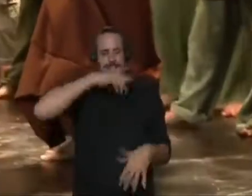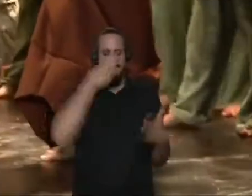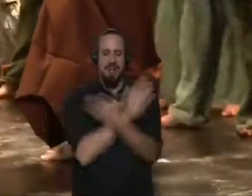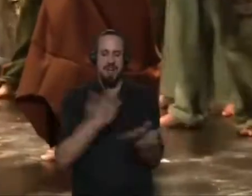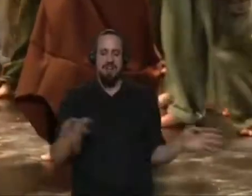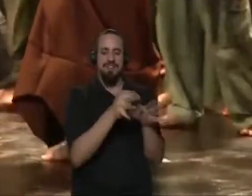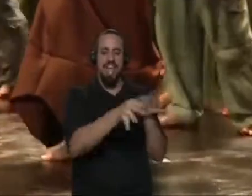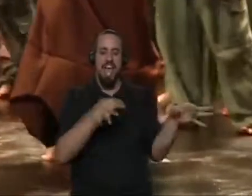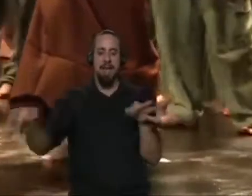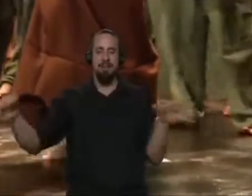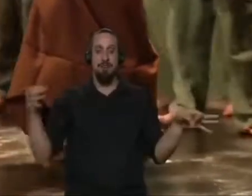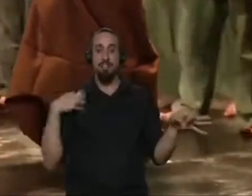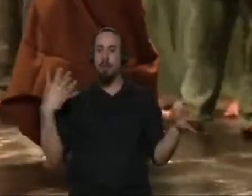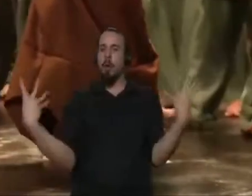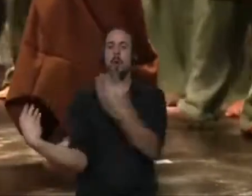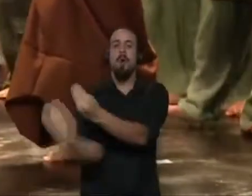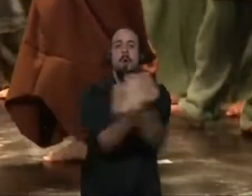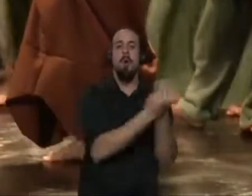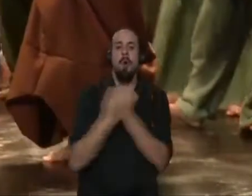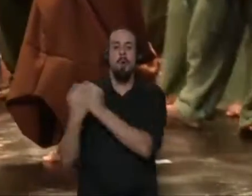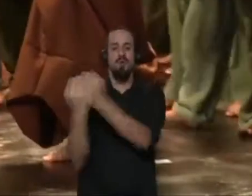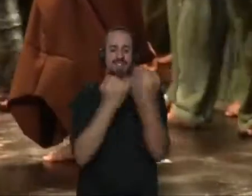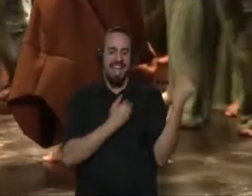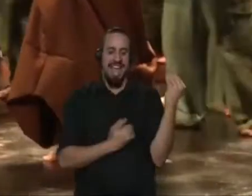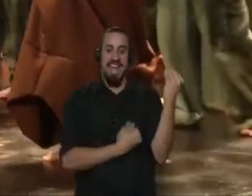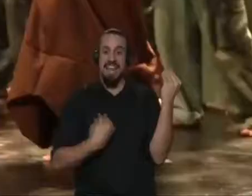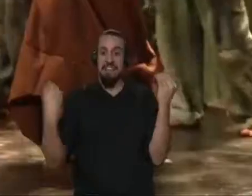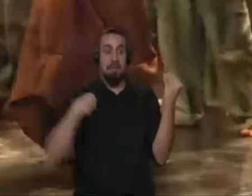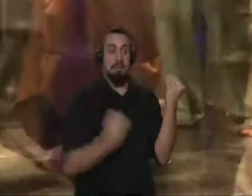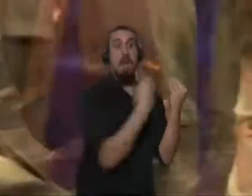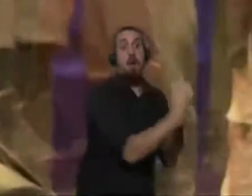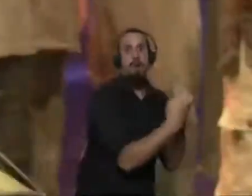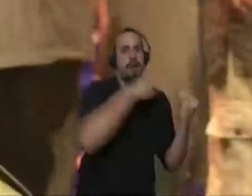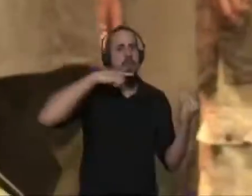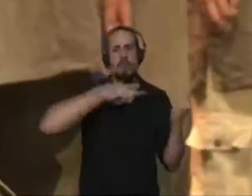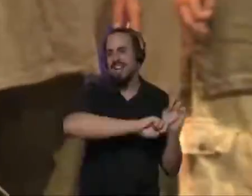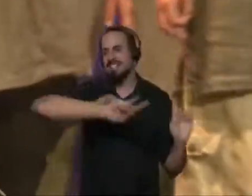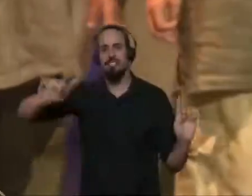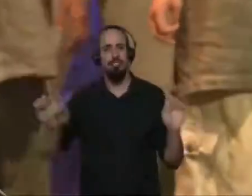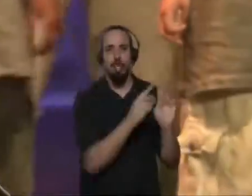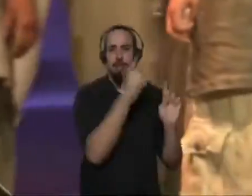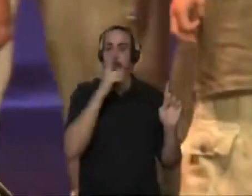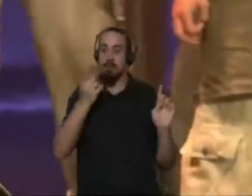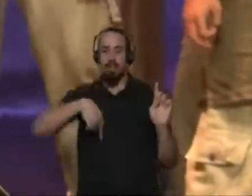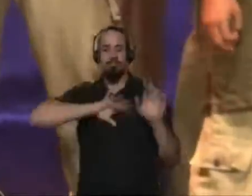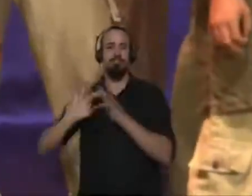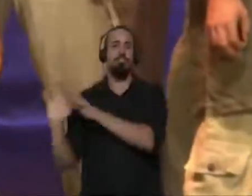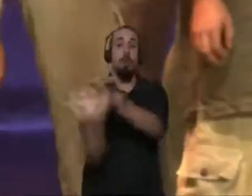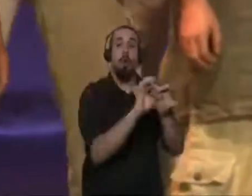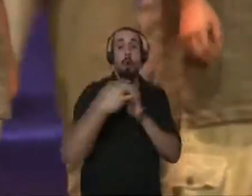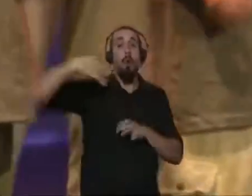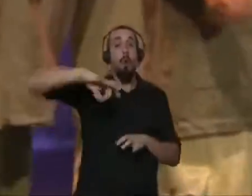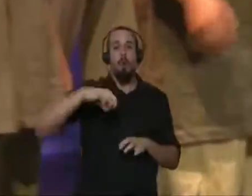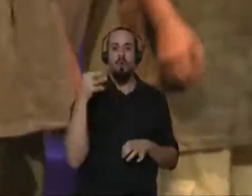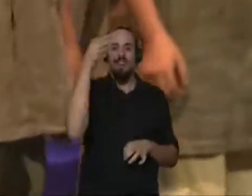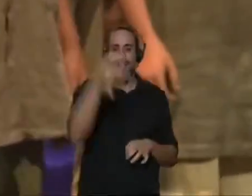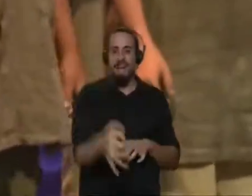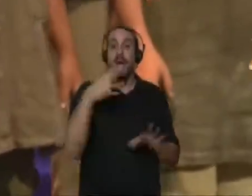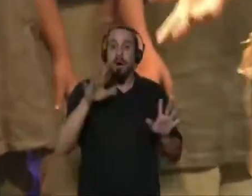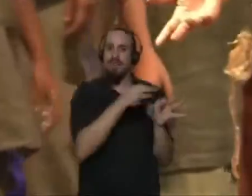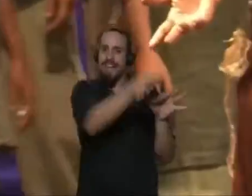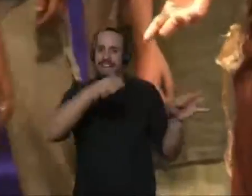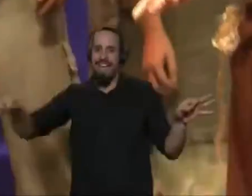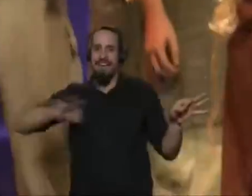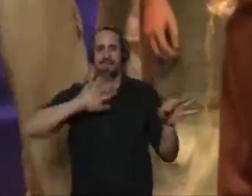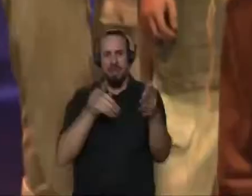y juntas curaremos las heridas que duelen por igual a cada una, porque una sola somos siendo tantas, porque el mañana espera